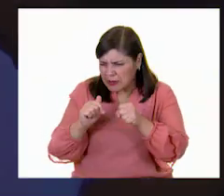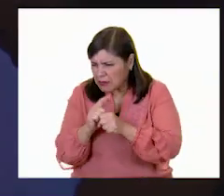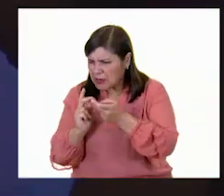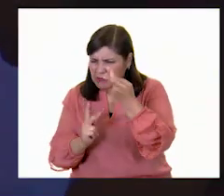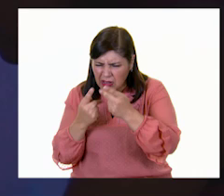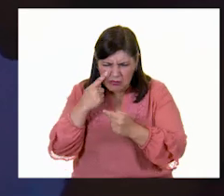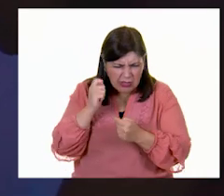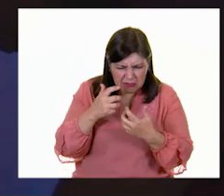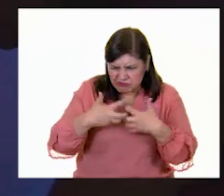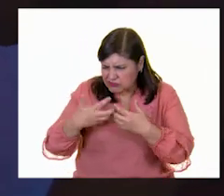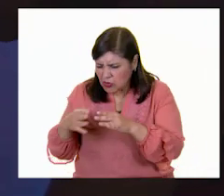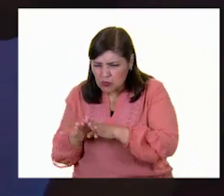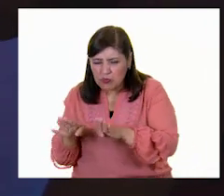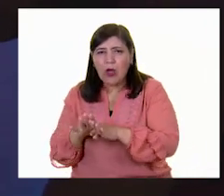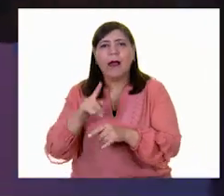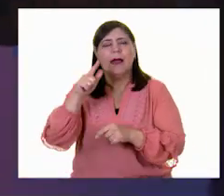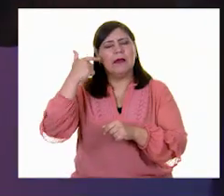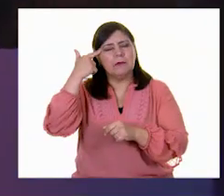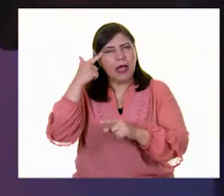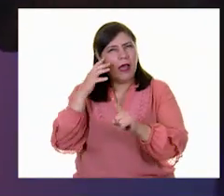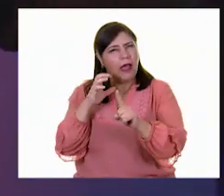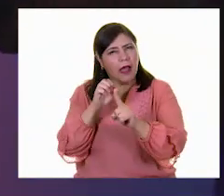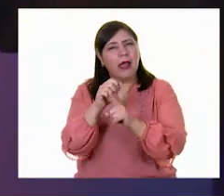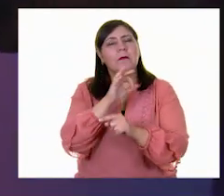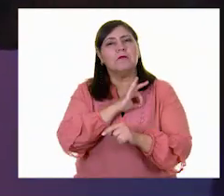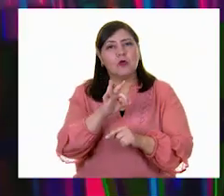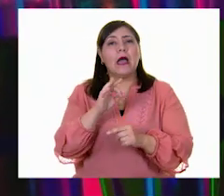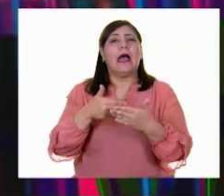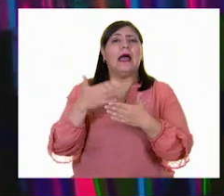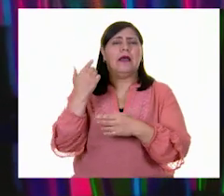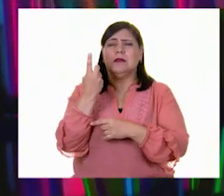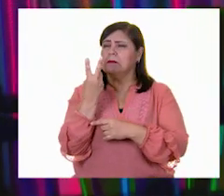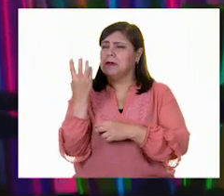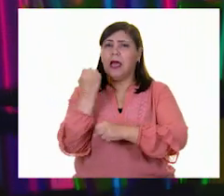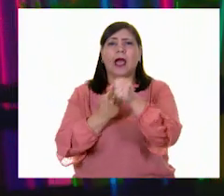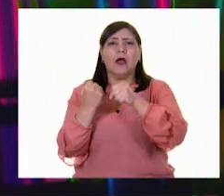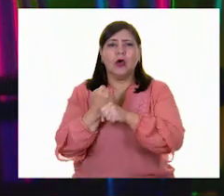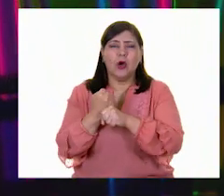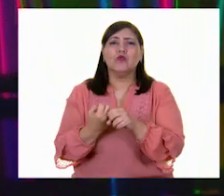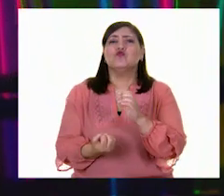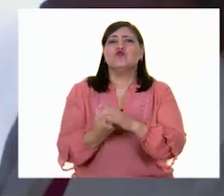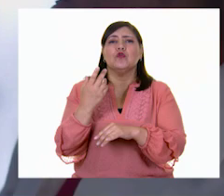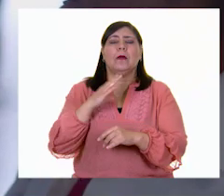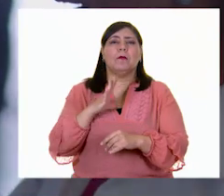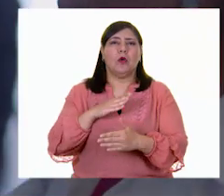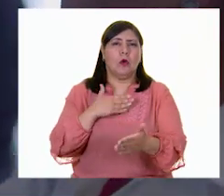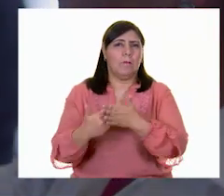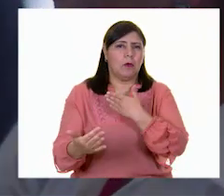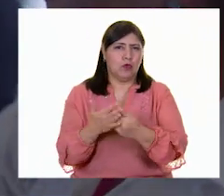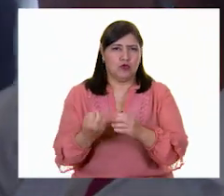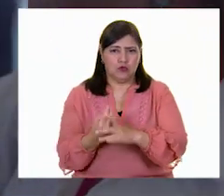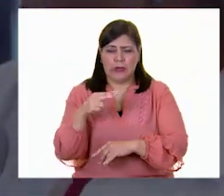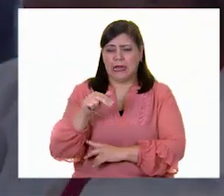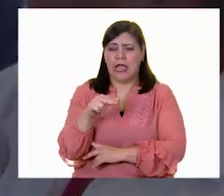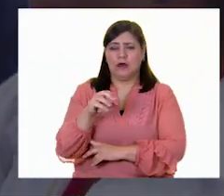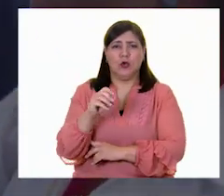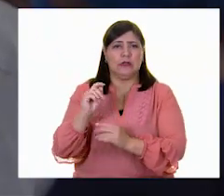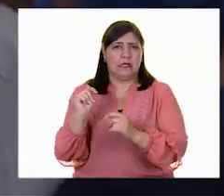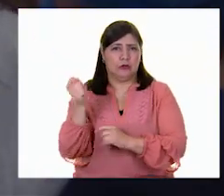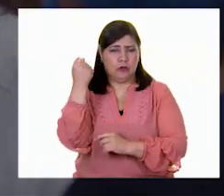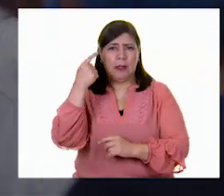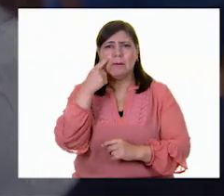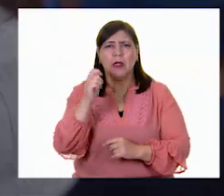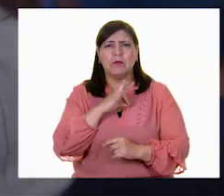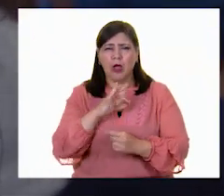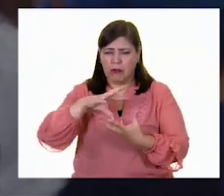para descubrir soluciones que nadie más había encontrado. Hace unos años innovamos en el mundo de la nanotecnología, creando una nueva